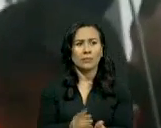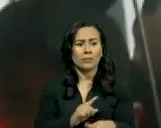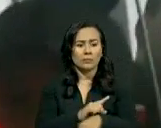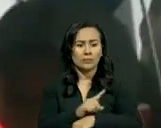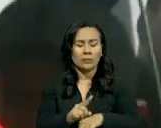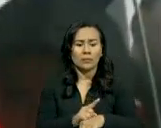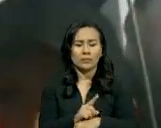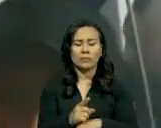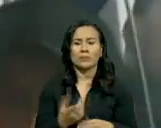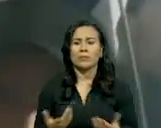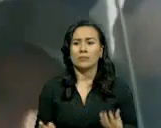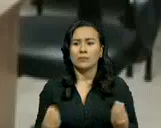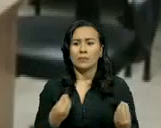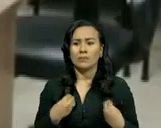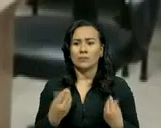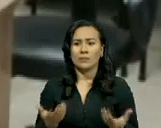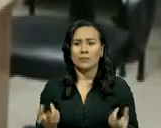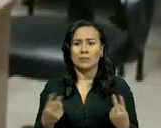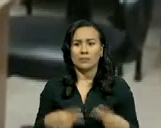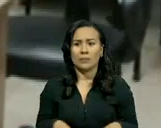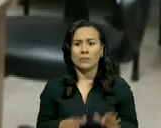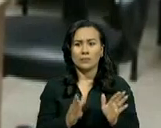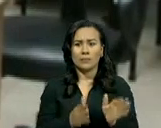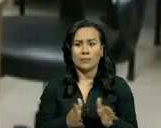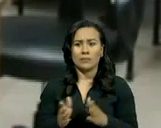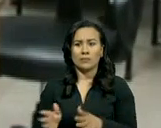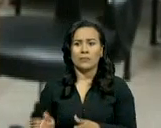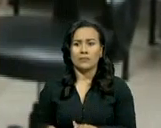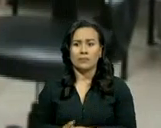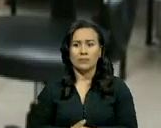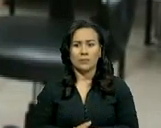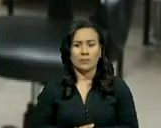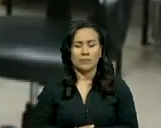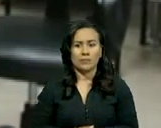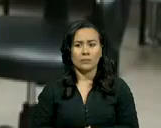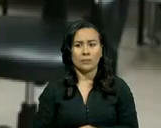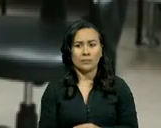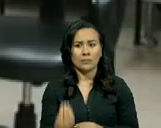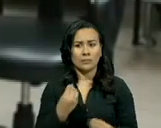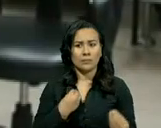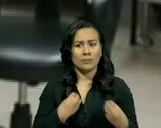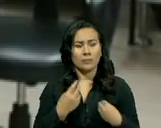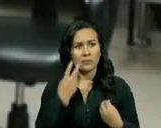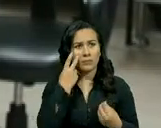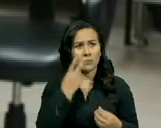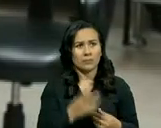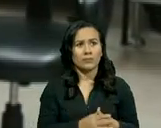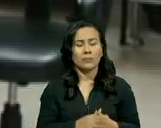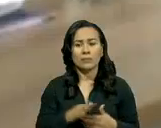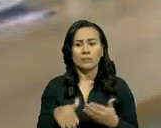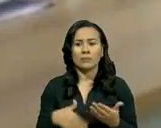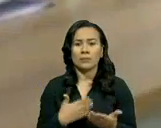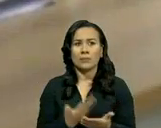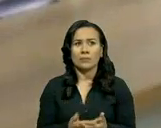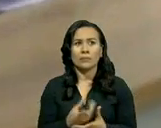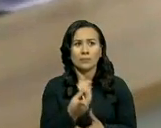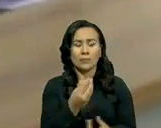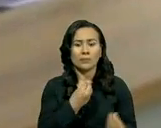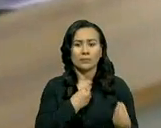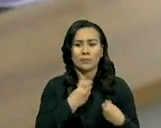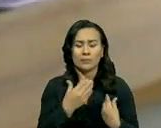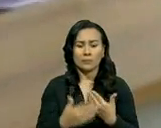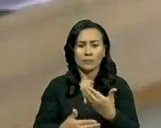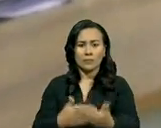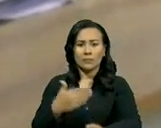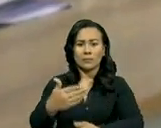del ex canciller Patiño presentó una acción de protección, la cual fue negada por la jueza civil de La Tacunga, Fátima Cedeño. Todos estos argumentos,